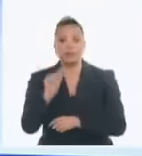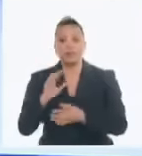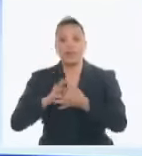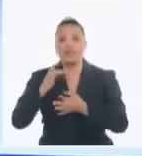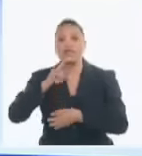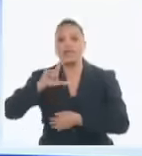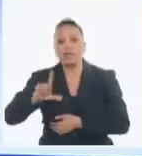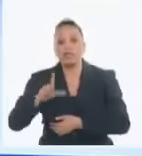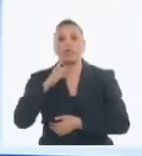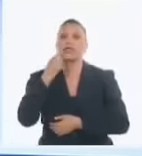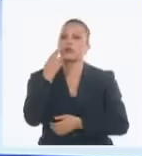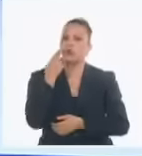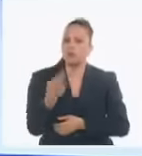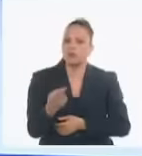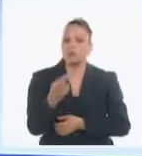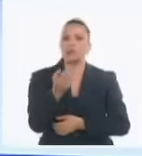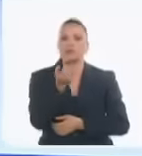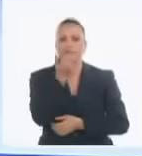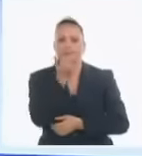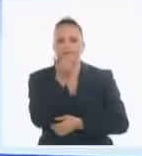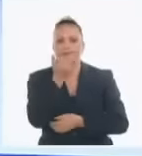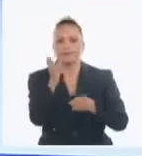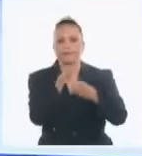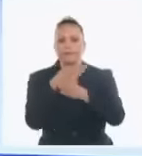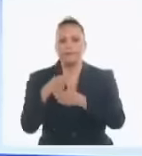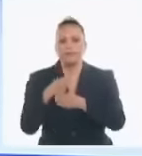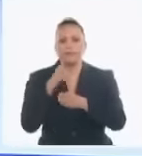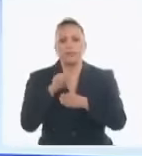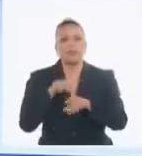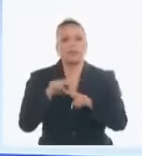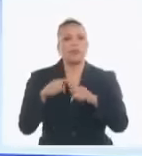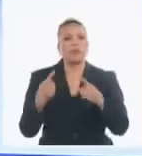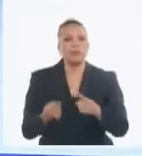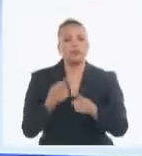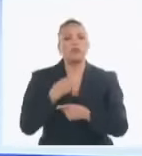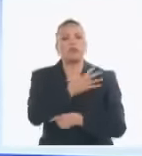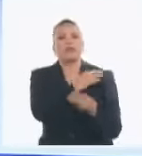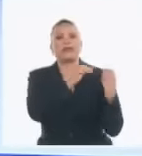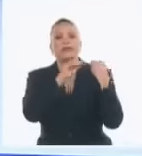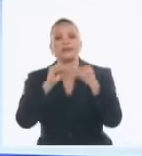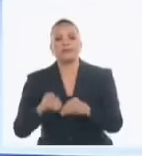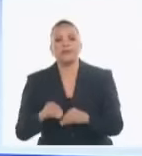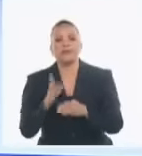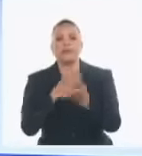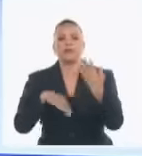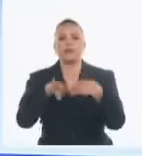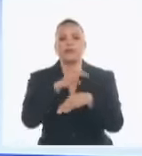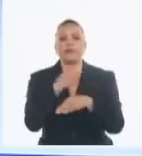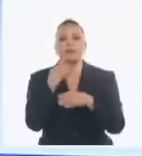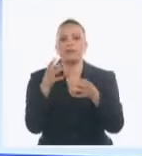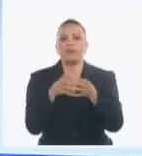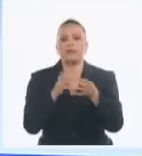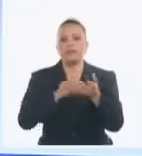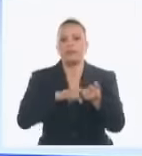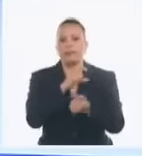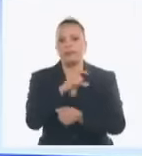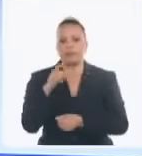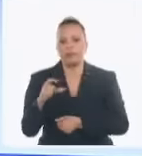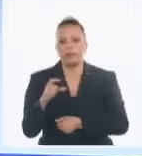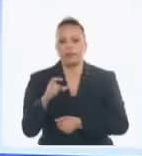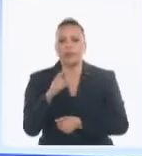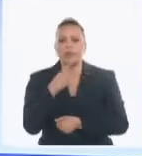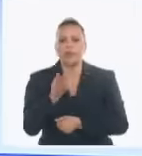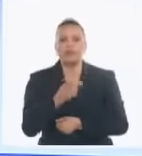reconocido graves imputaciones y en consecuencia renunció a su condición de miembro del comité central del partido y de